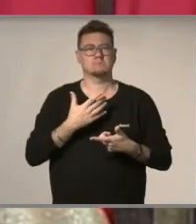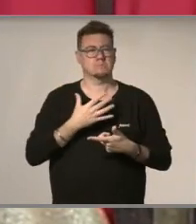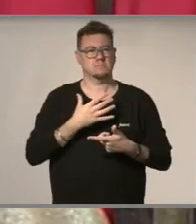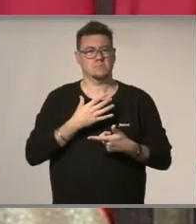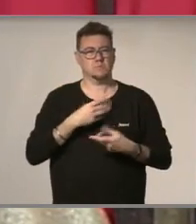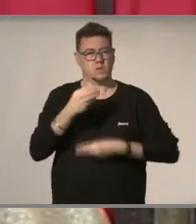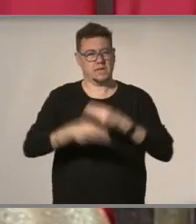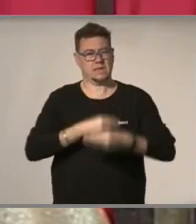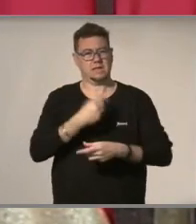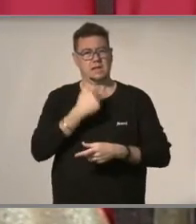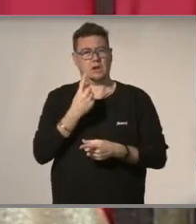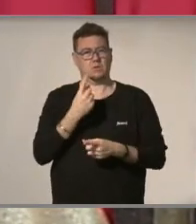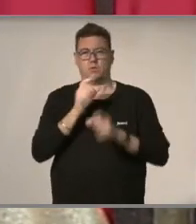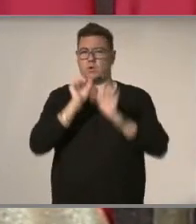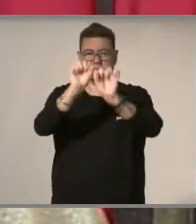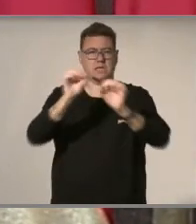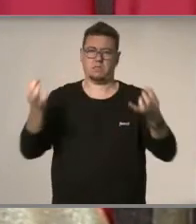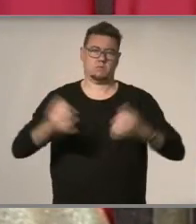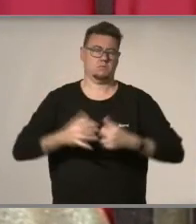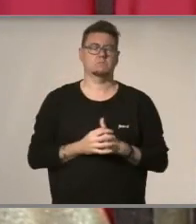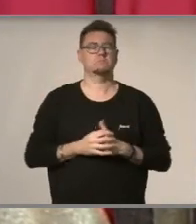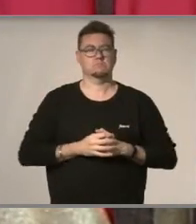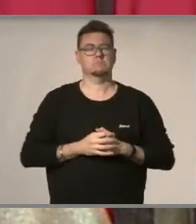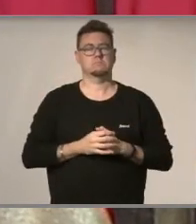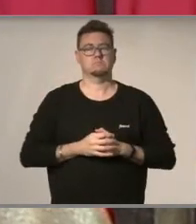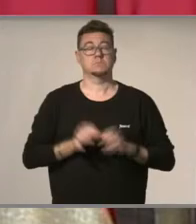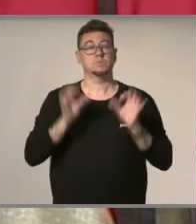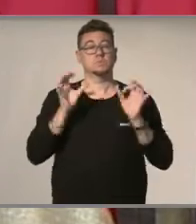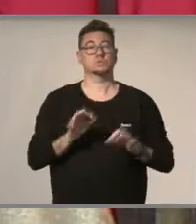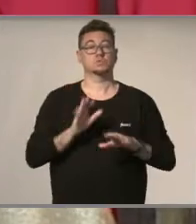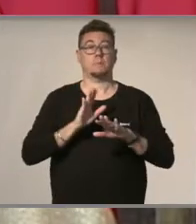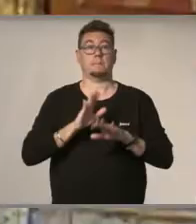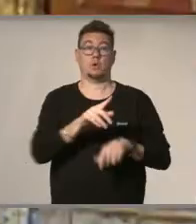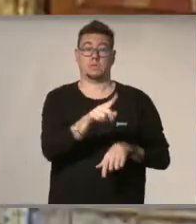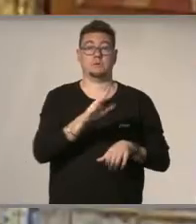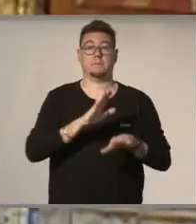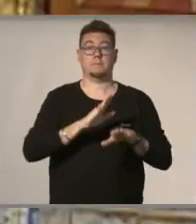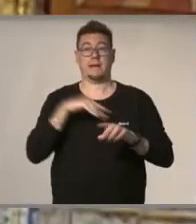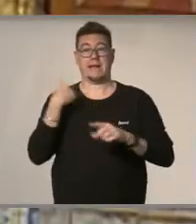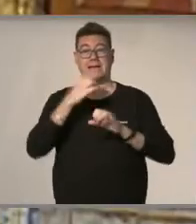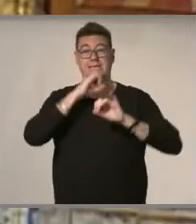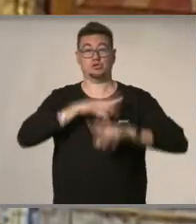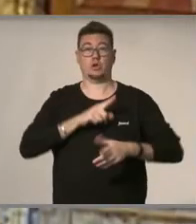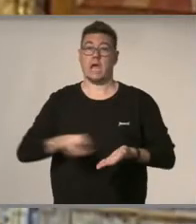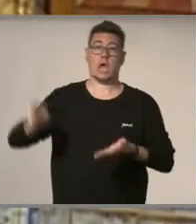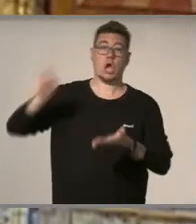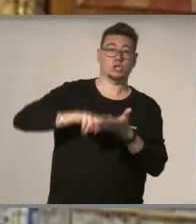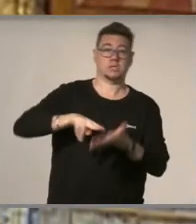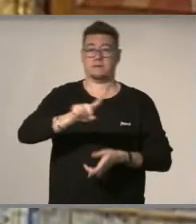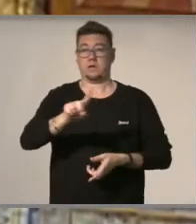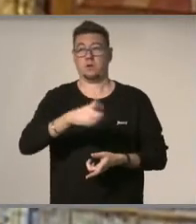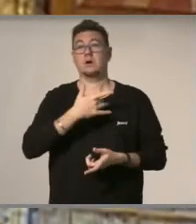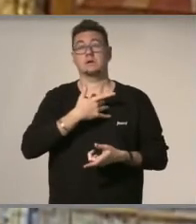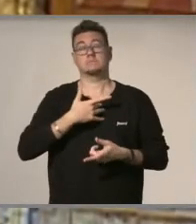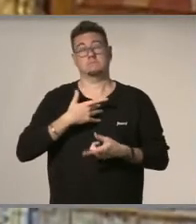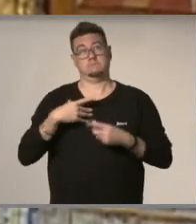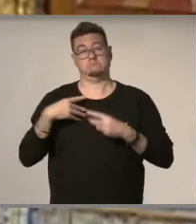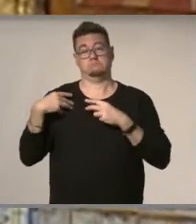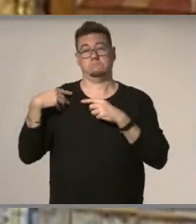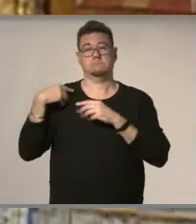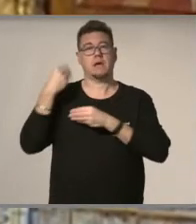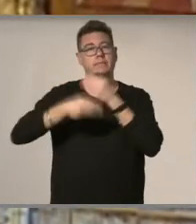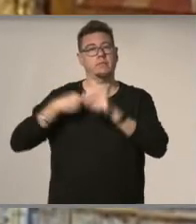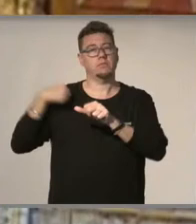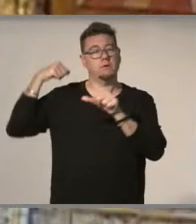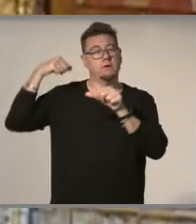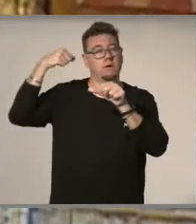más enérgico rechazo. Pero precisamente por ello y para que la historia no se repita, venimos desarrollando